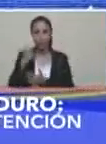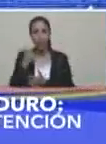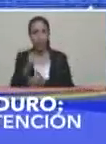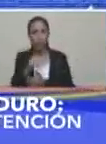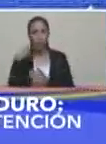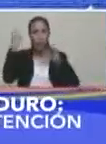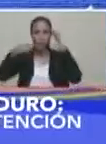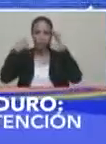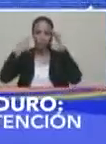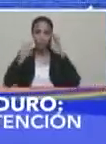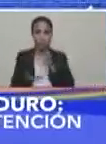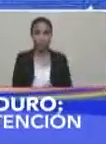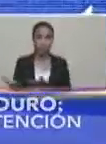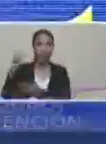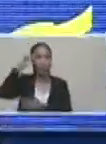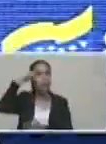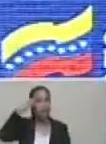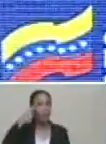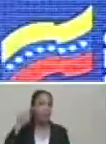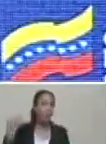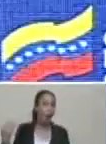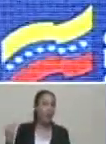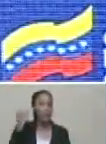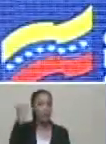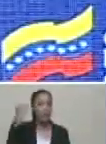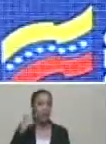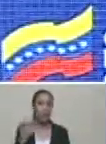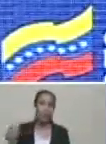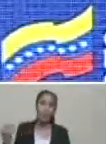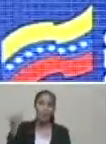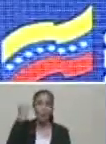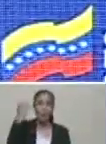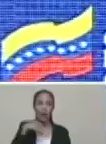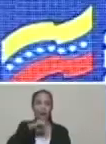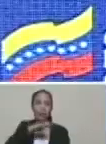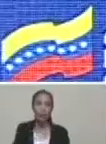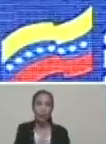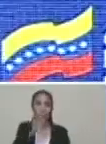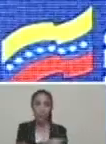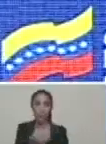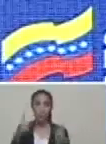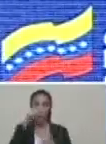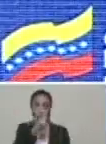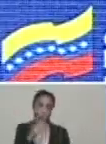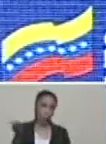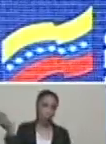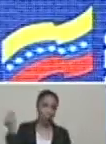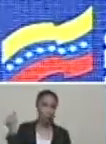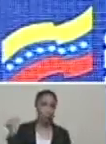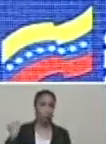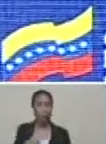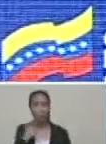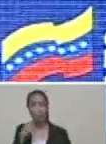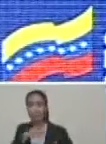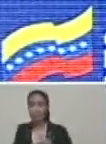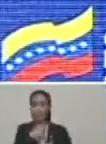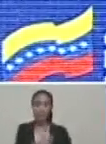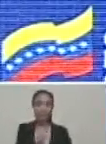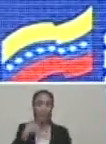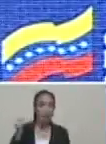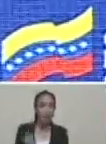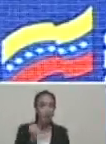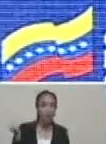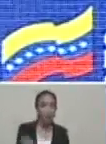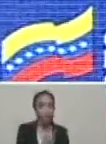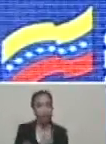siempre recordar es vivir. Vamos a ver un video de esta historia de 16 años batallando, laborando